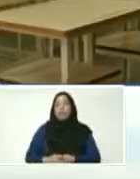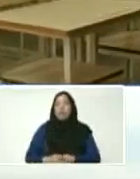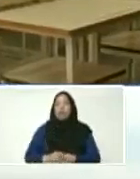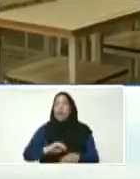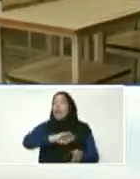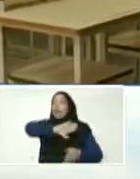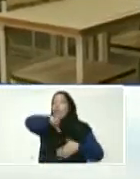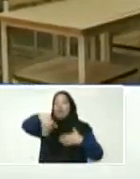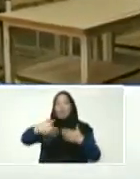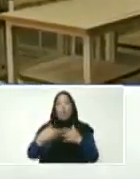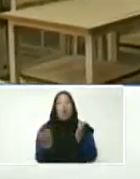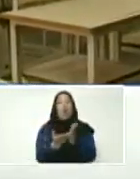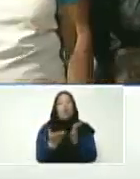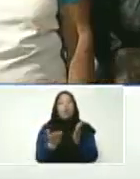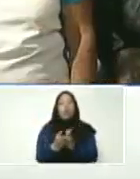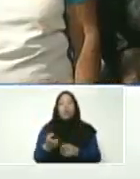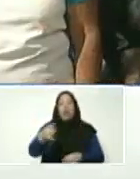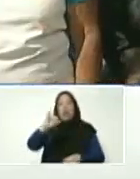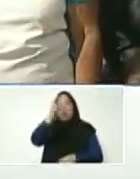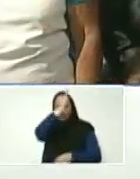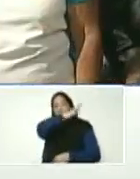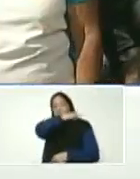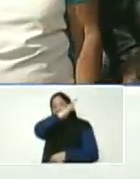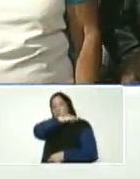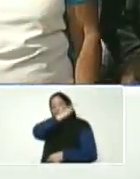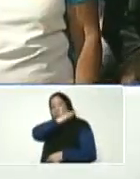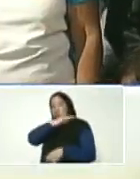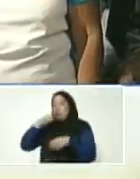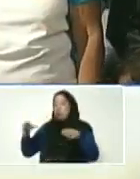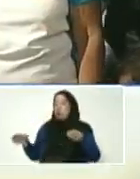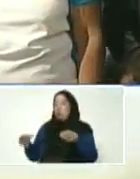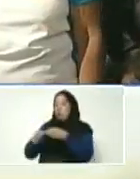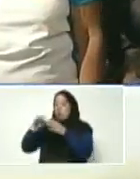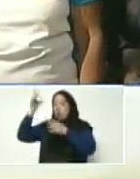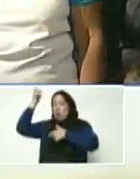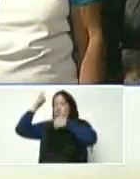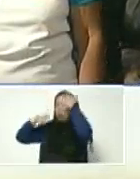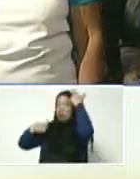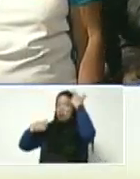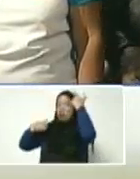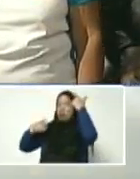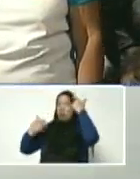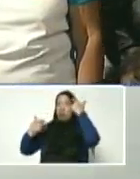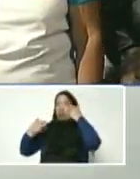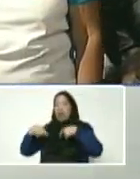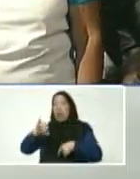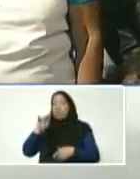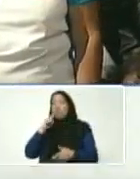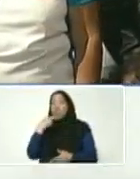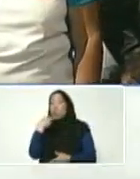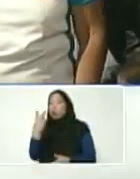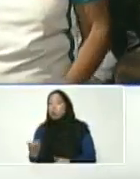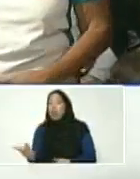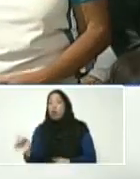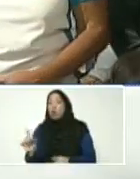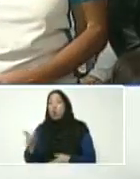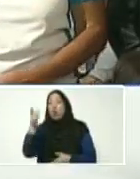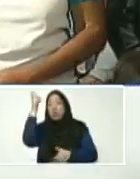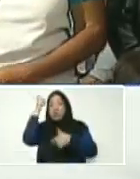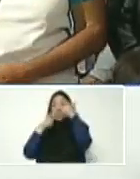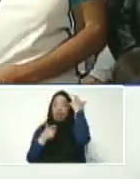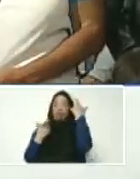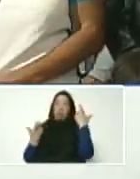aquí tenemos a una jefa de VCH, aquí me ponen vocera, es jefa de VCH. Se trata de